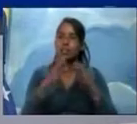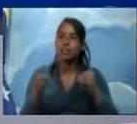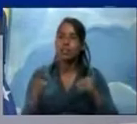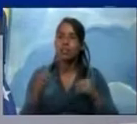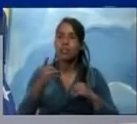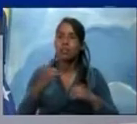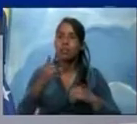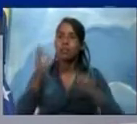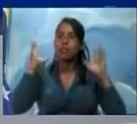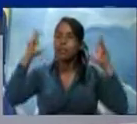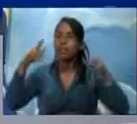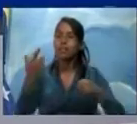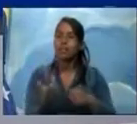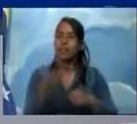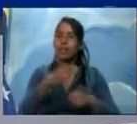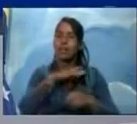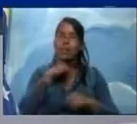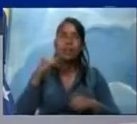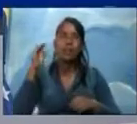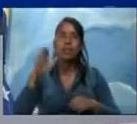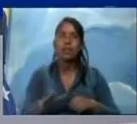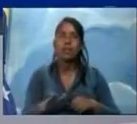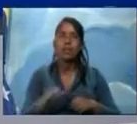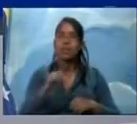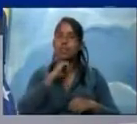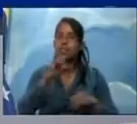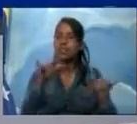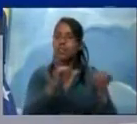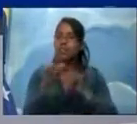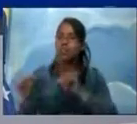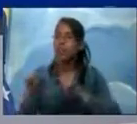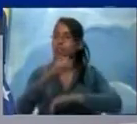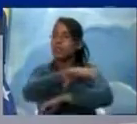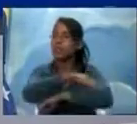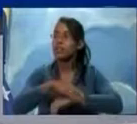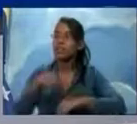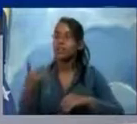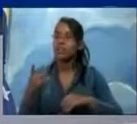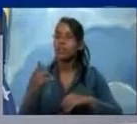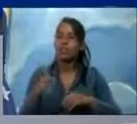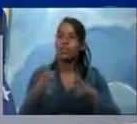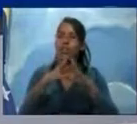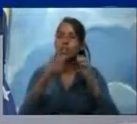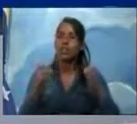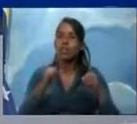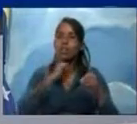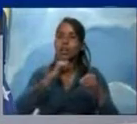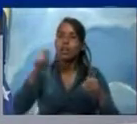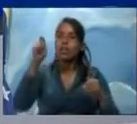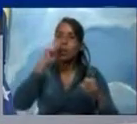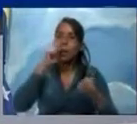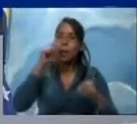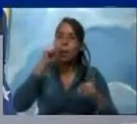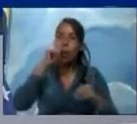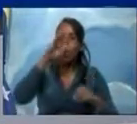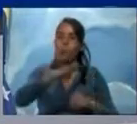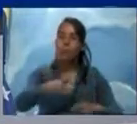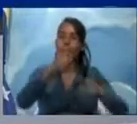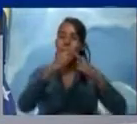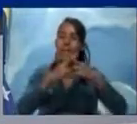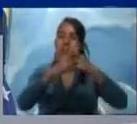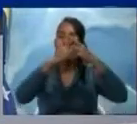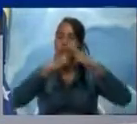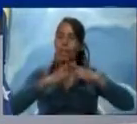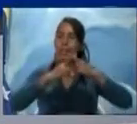A las bestias que perecen. Dígalo conmigo, cielito. El hombre que está en